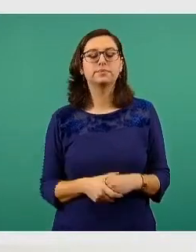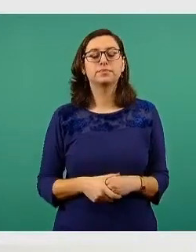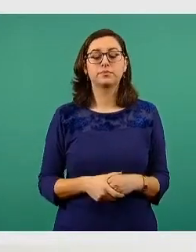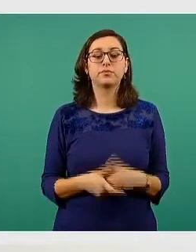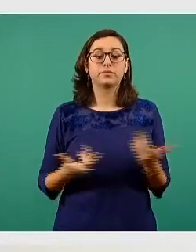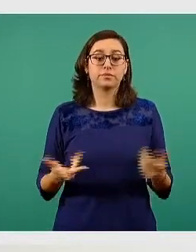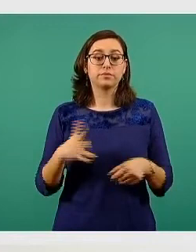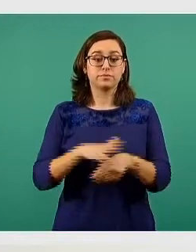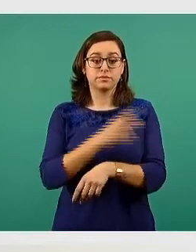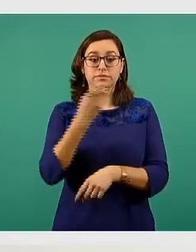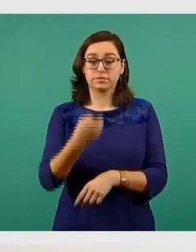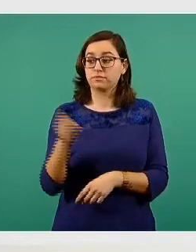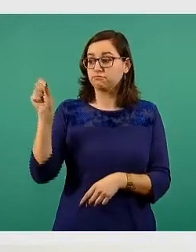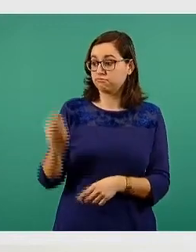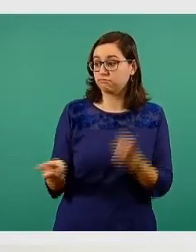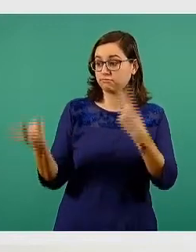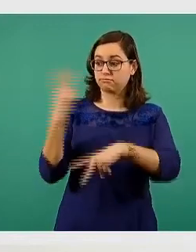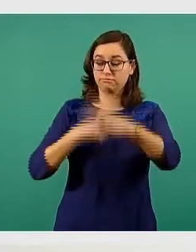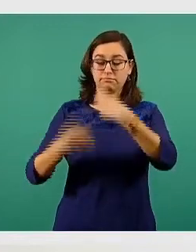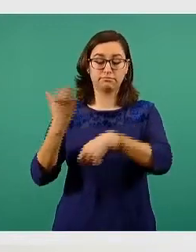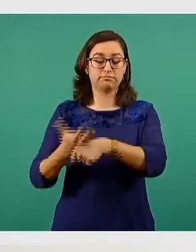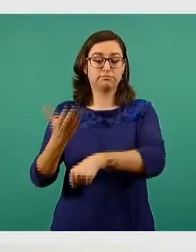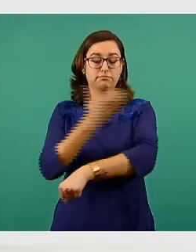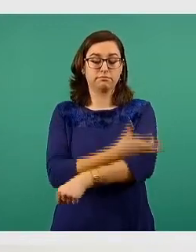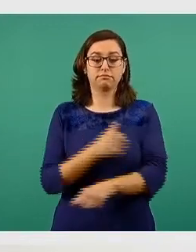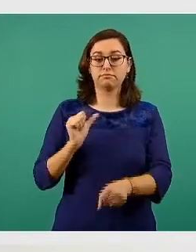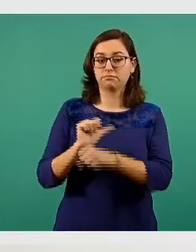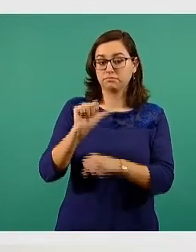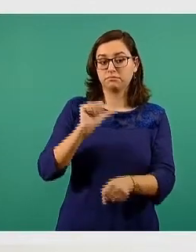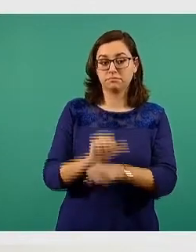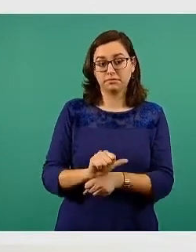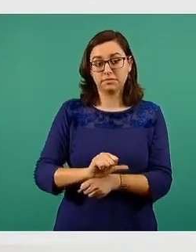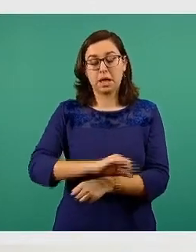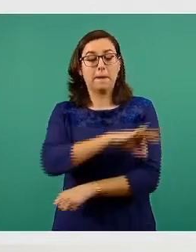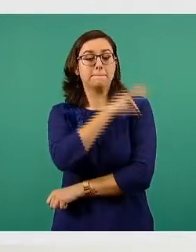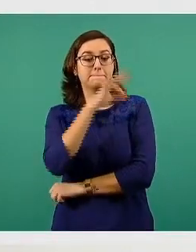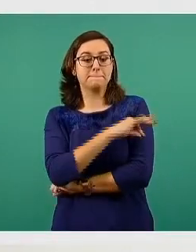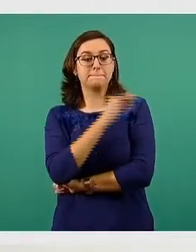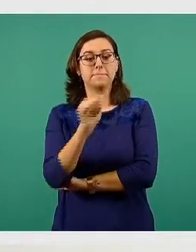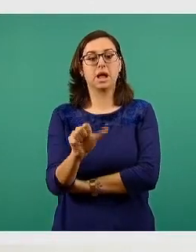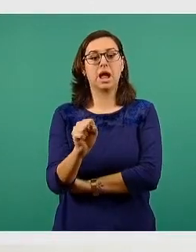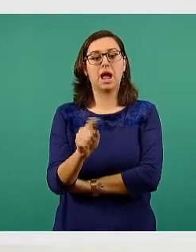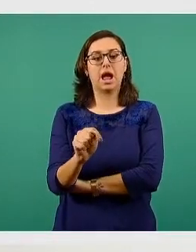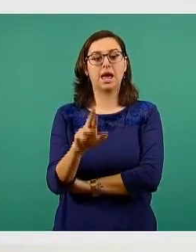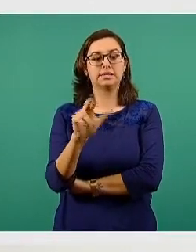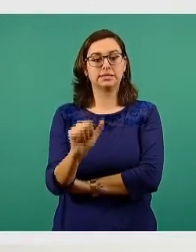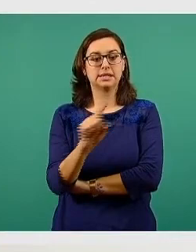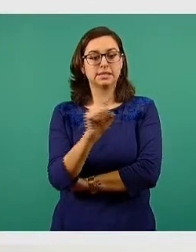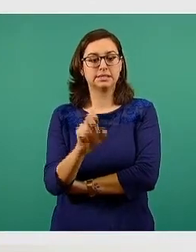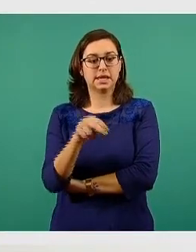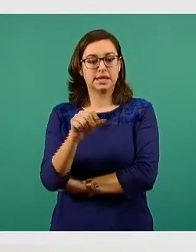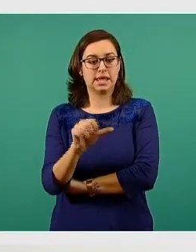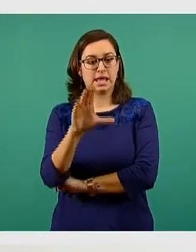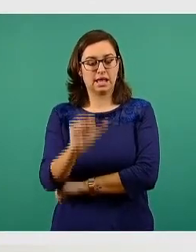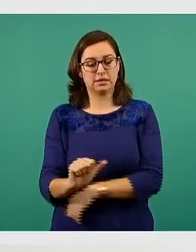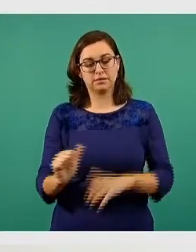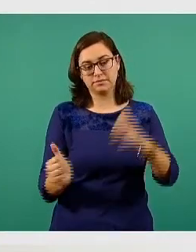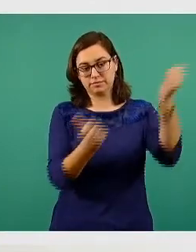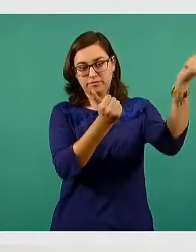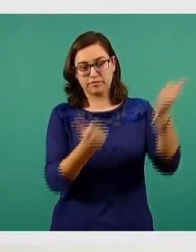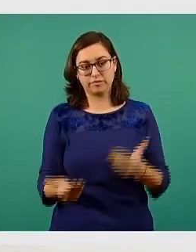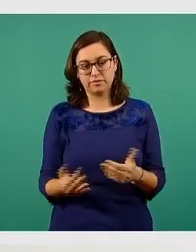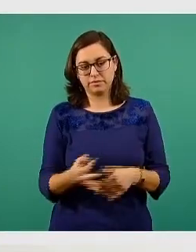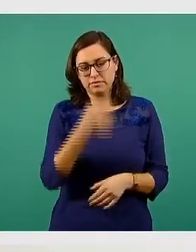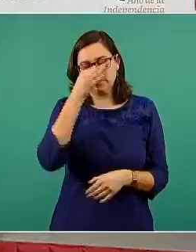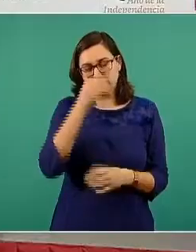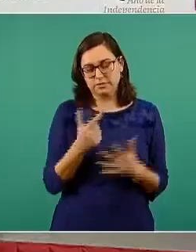de la visita de nuestras compañeras de Argentina, la vacuna AstraZeneca, las que hemos recibido, que son casi 7